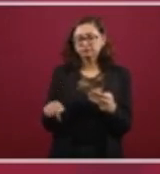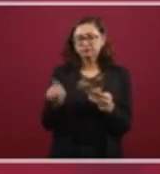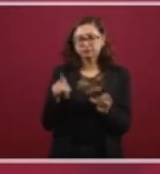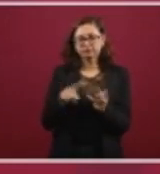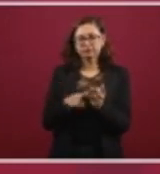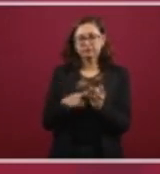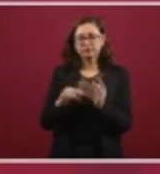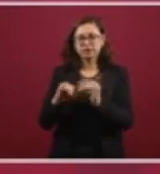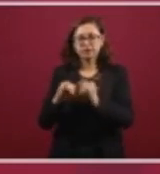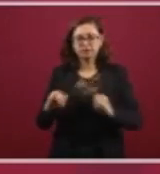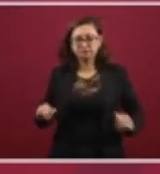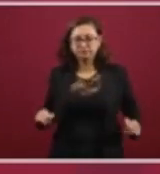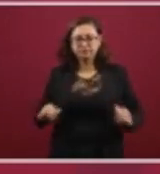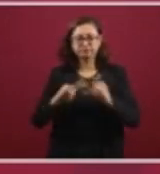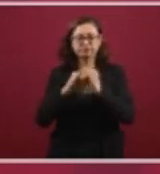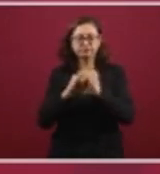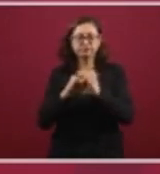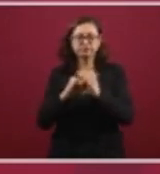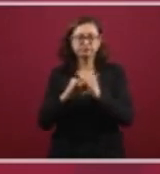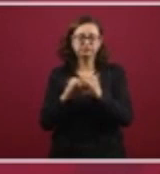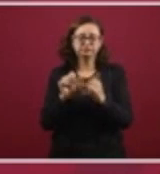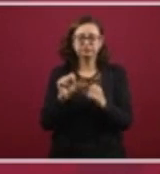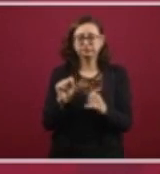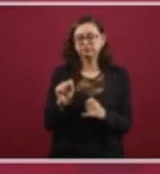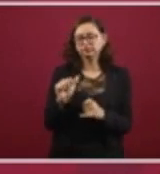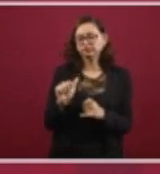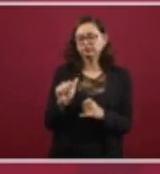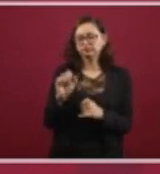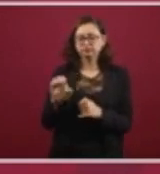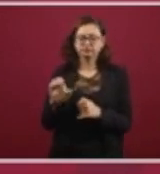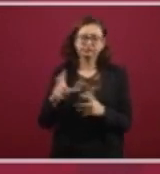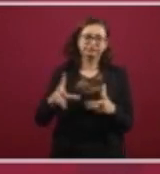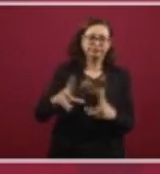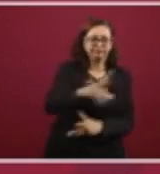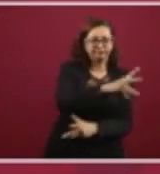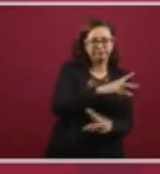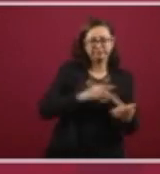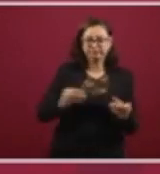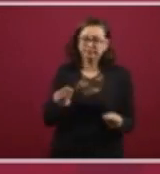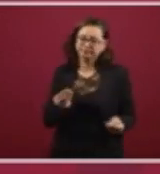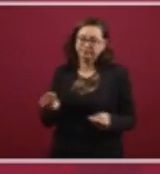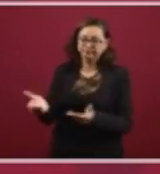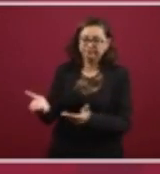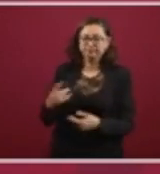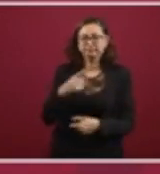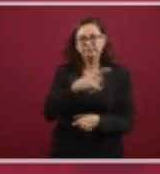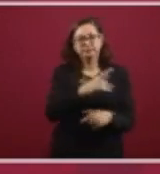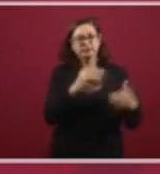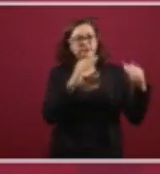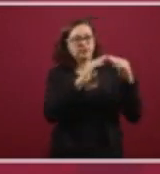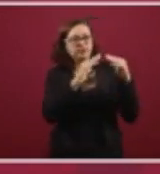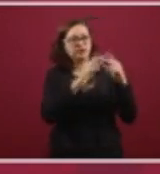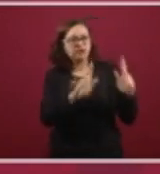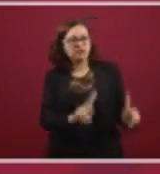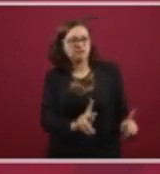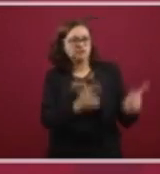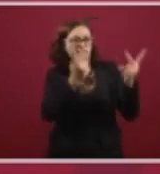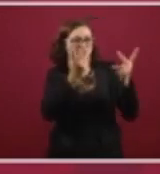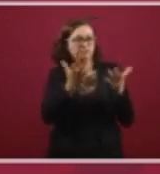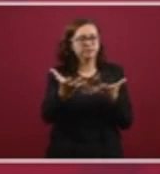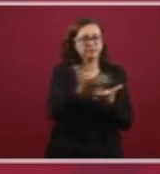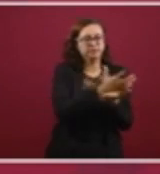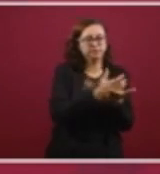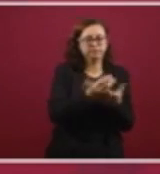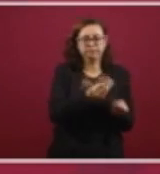para Devolverle al Pueblo lo Robado. Él va a informar sobre la venta de la casa de Las Lomas